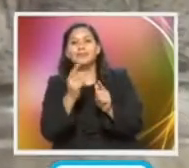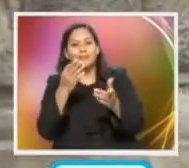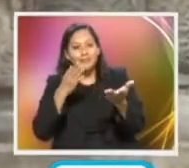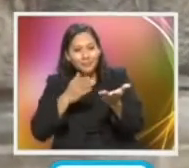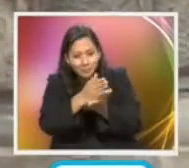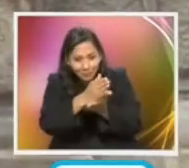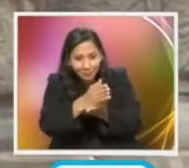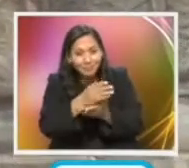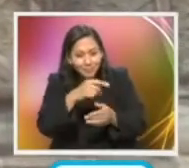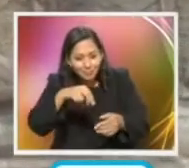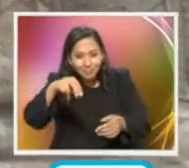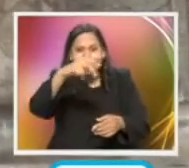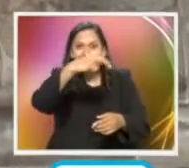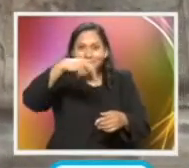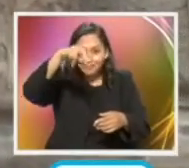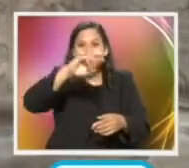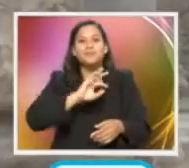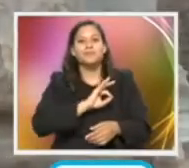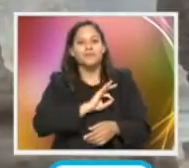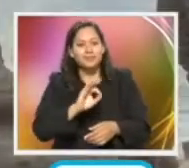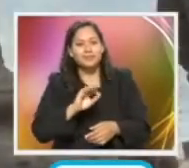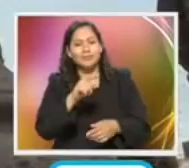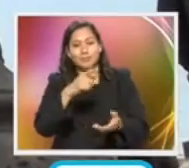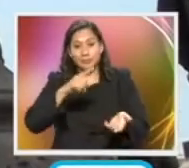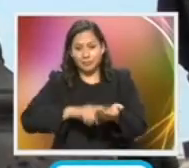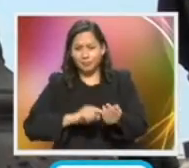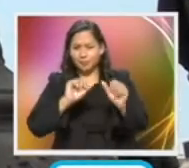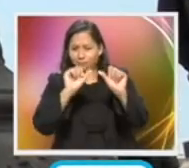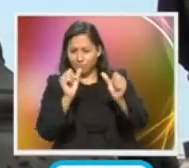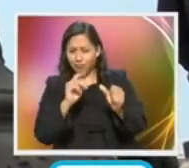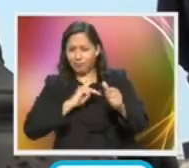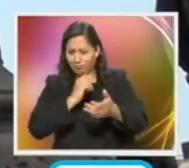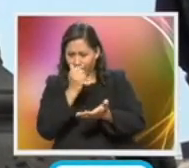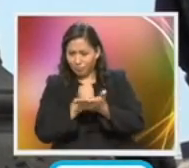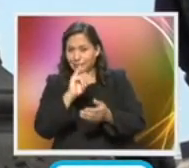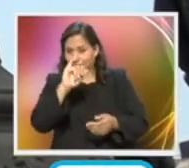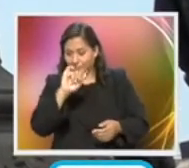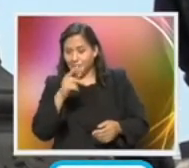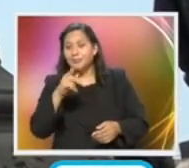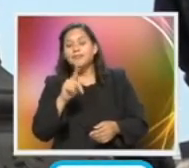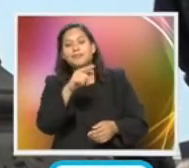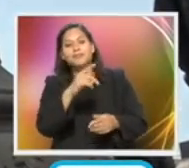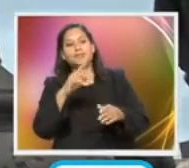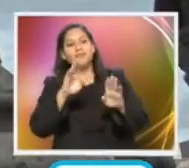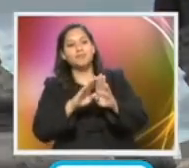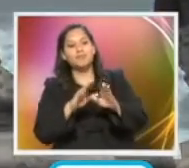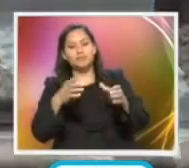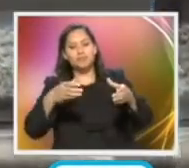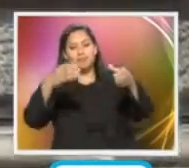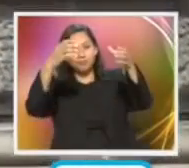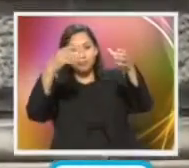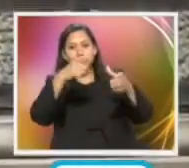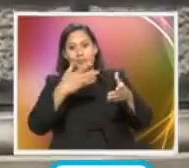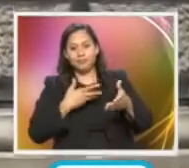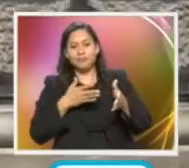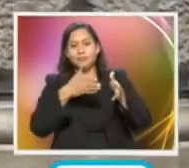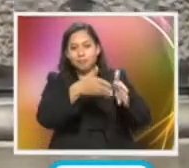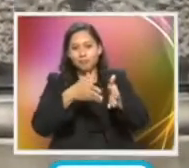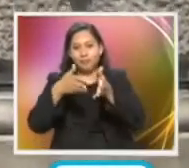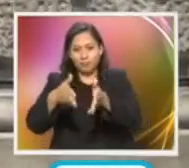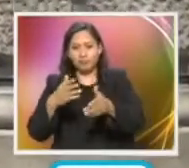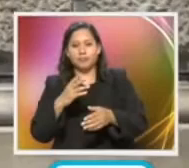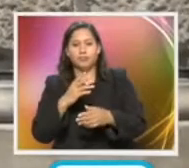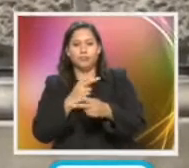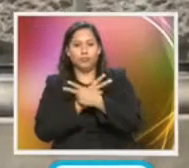meternos a sus entrañas, y es que no solo es un ícono del arte en nuestra ciudad, sino también un mausoleo en el que yacen los restos de algunos